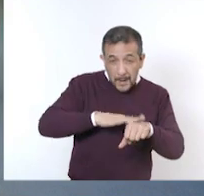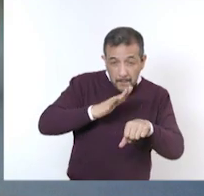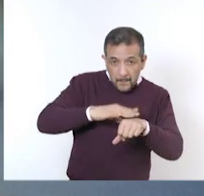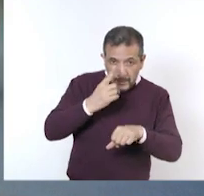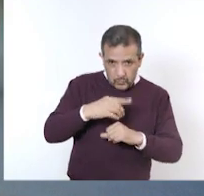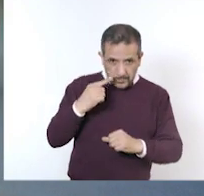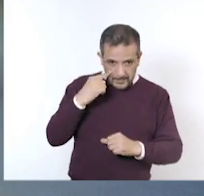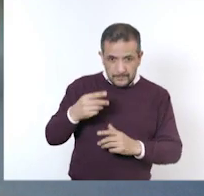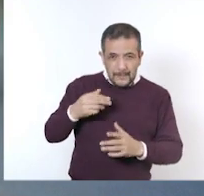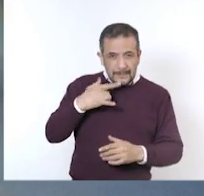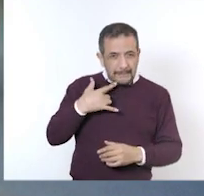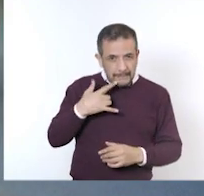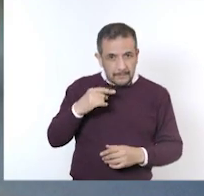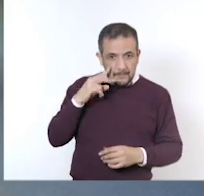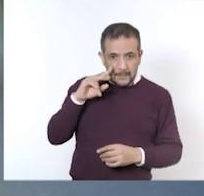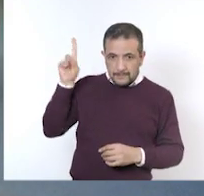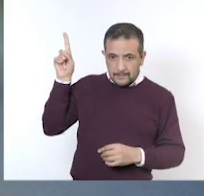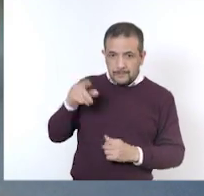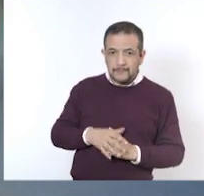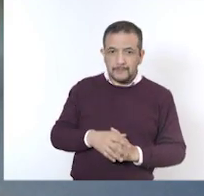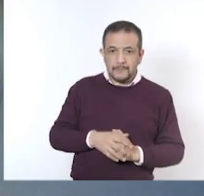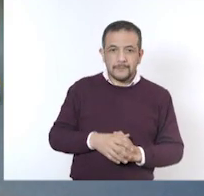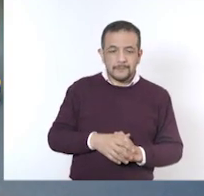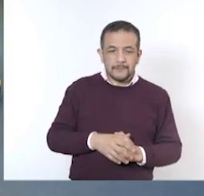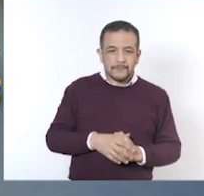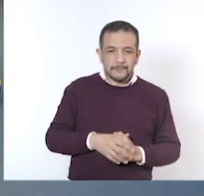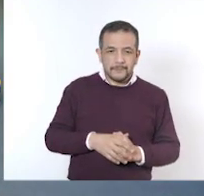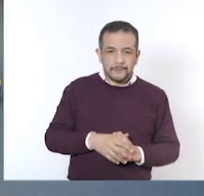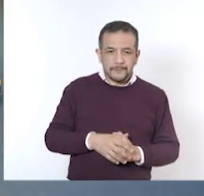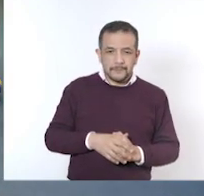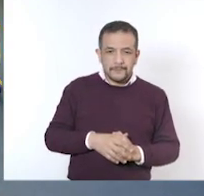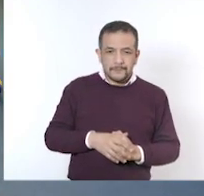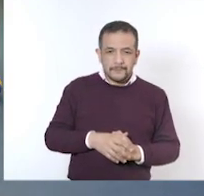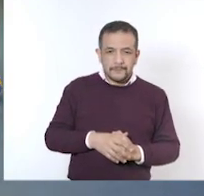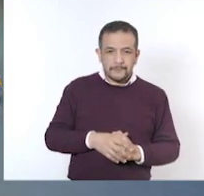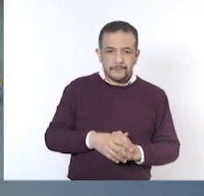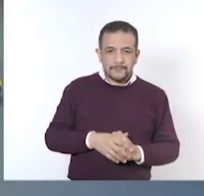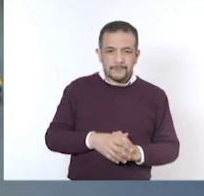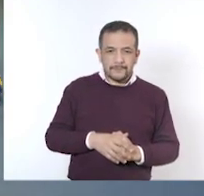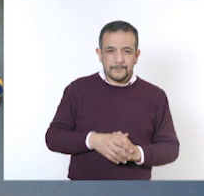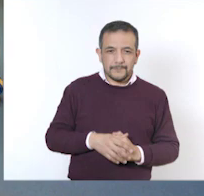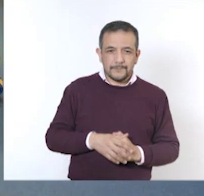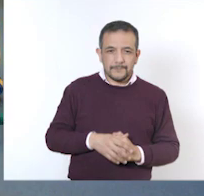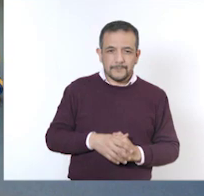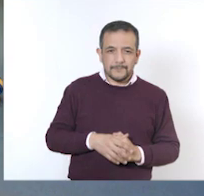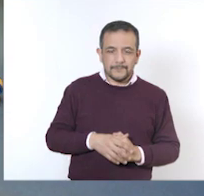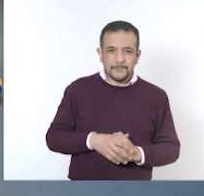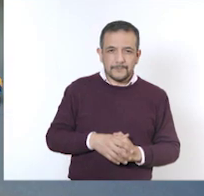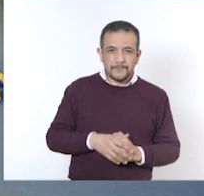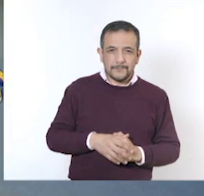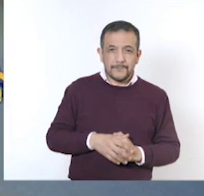Más. Gracias. Uno más. Eso en casa. Va. Suavecito.